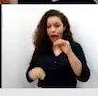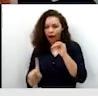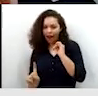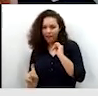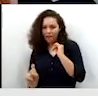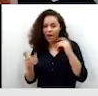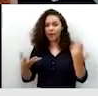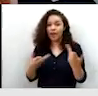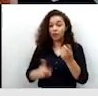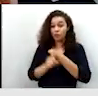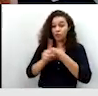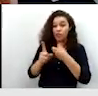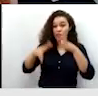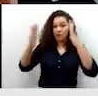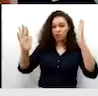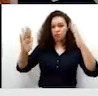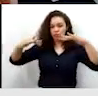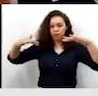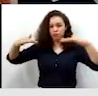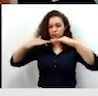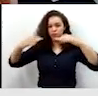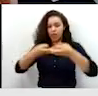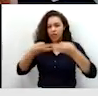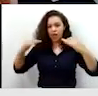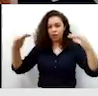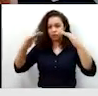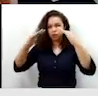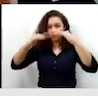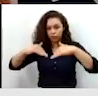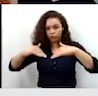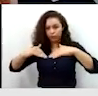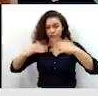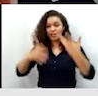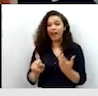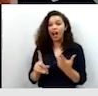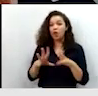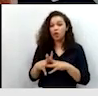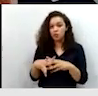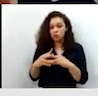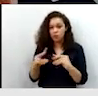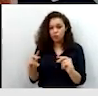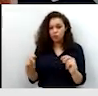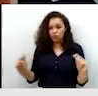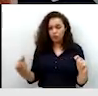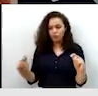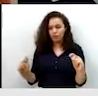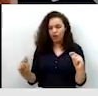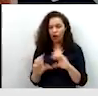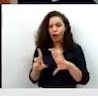los hundimientos, sobre todo por la sobreexplotación de estos mantos freáticos que les comento, y por eso es importante estar,